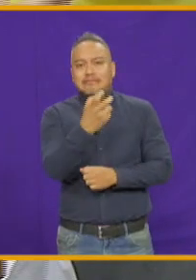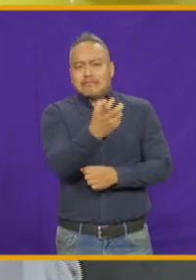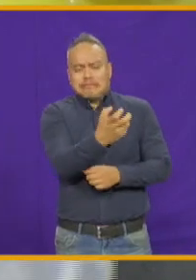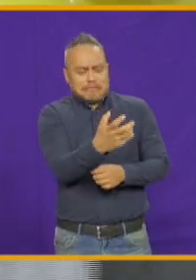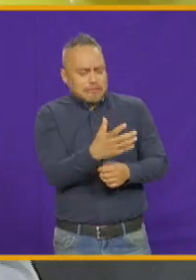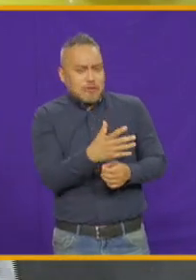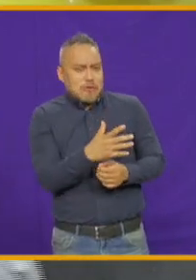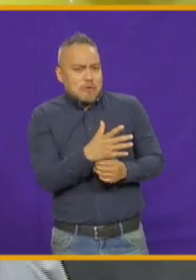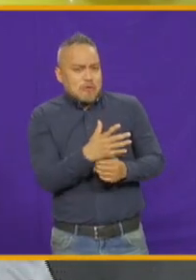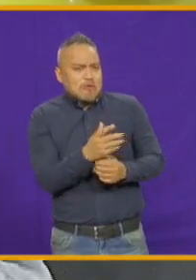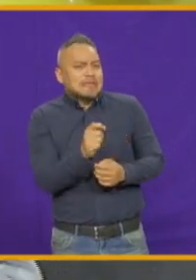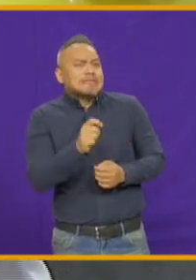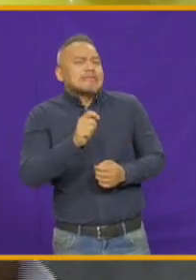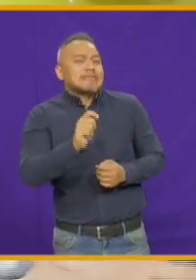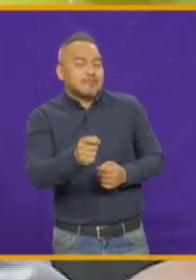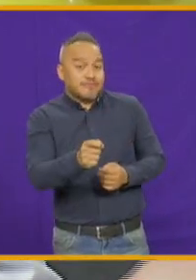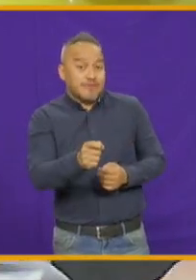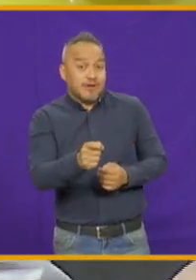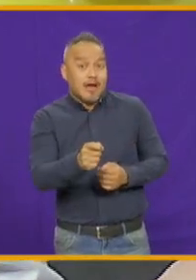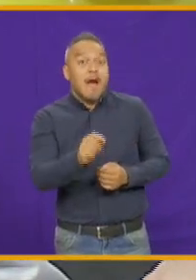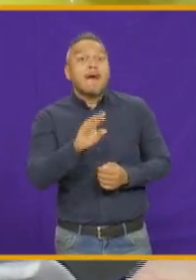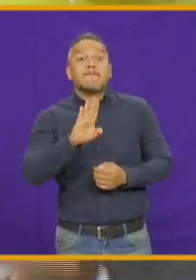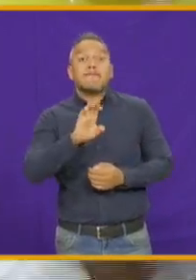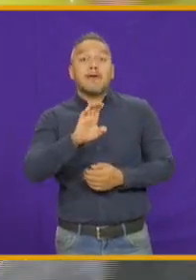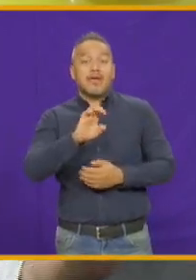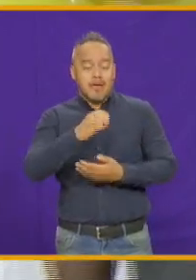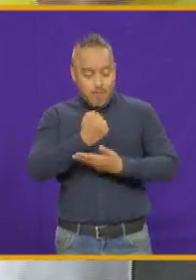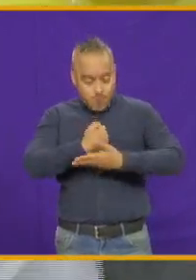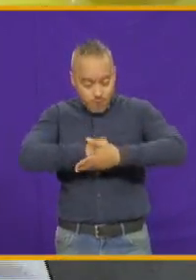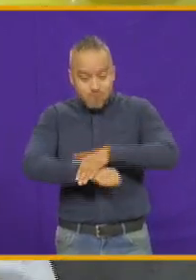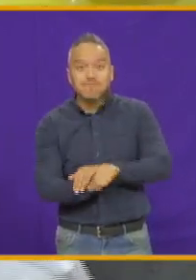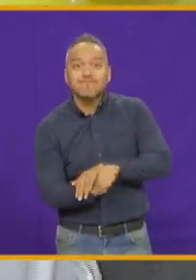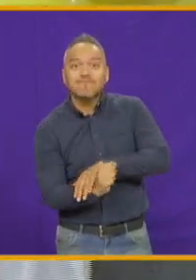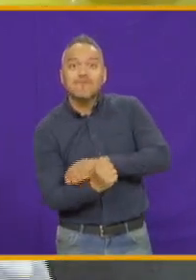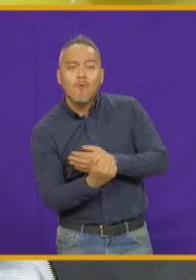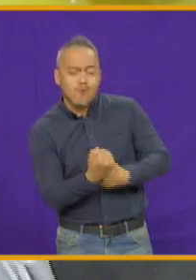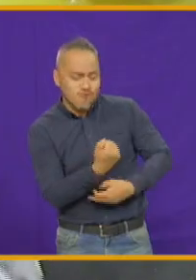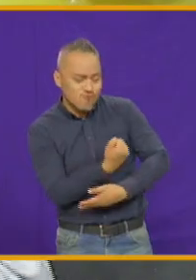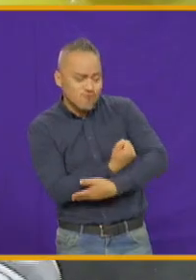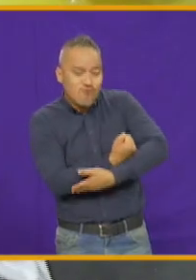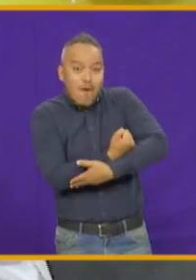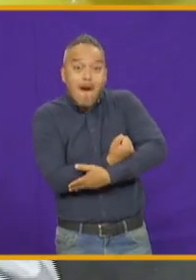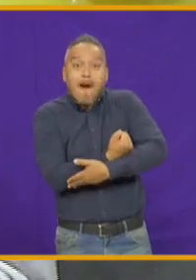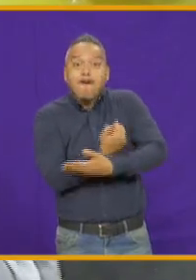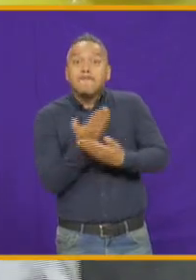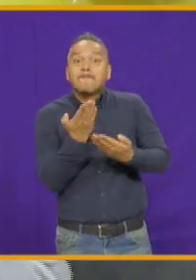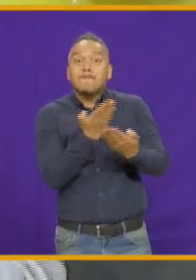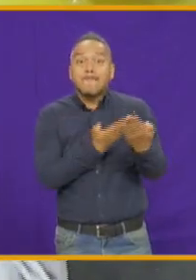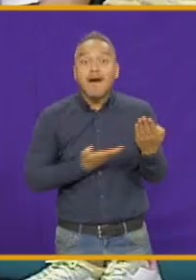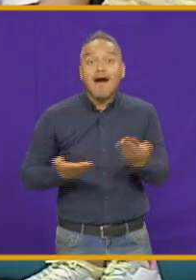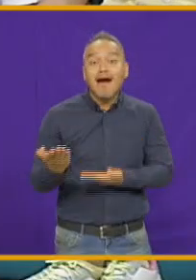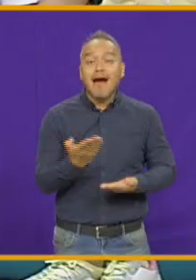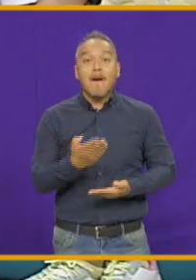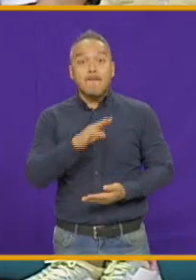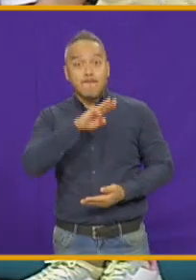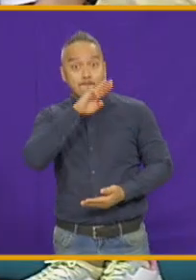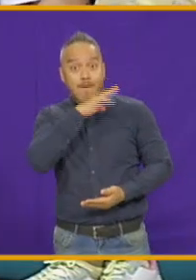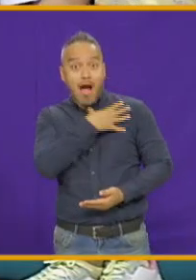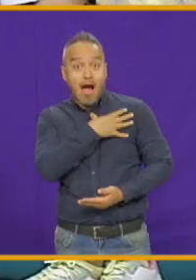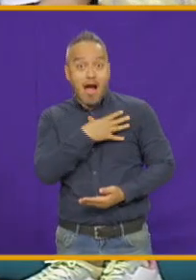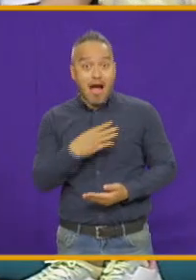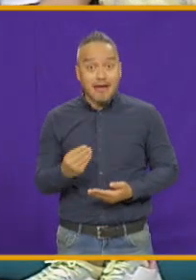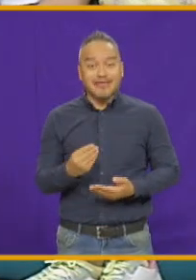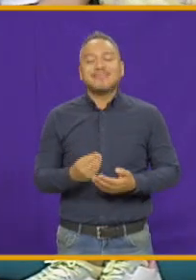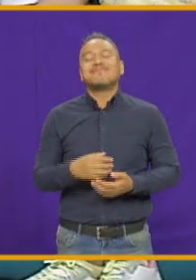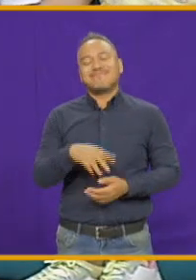que es traer una vida a este mundo mujeres que danzan con sus bebés en lo que se llama el porteo